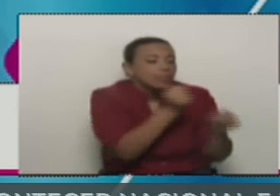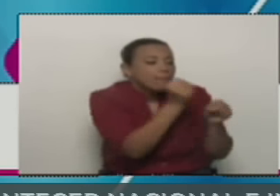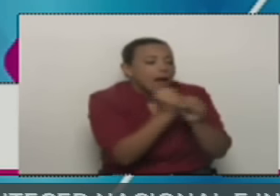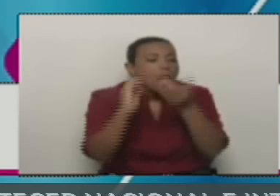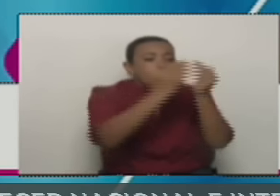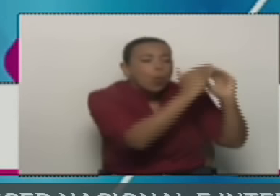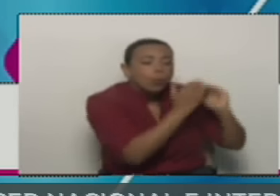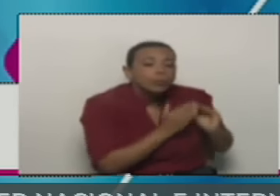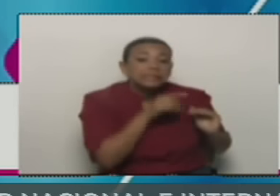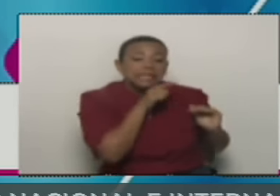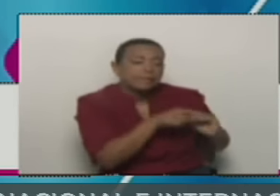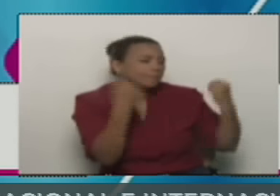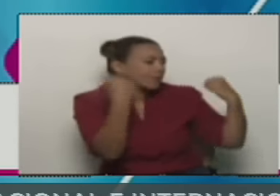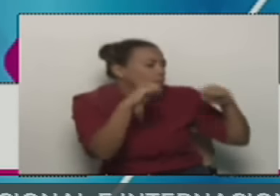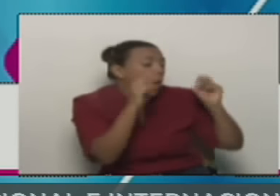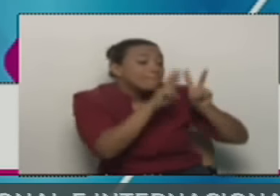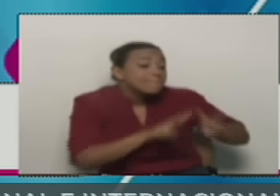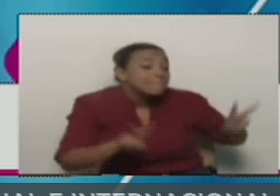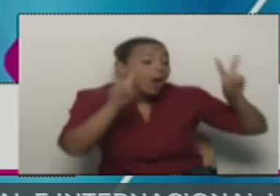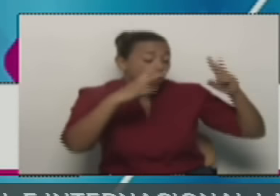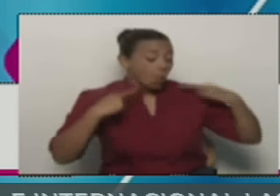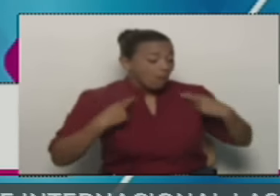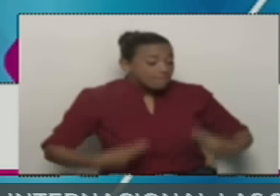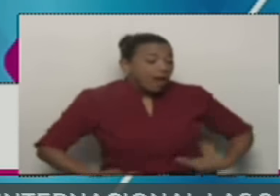colectivo, practican los valores humanos.